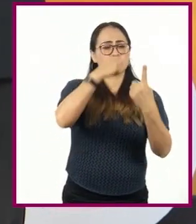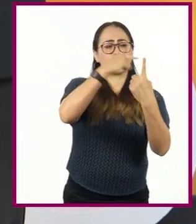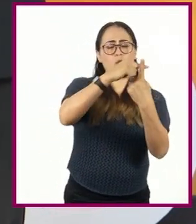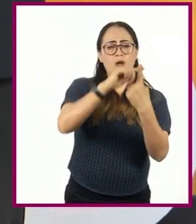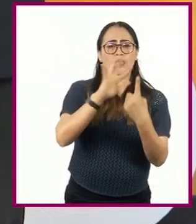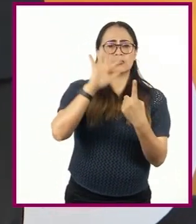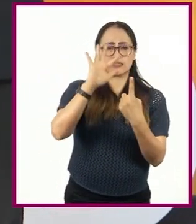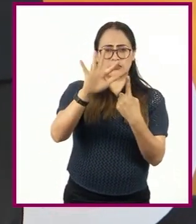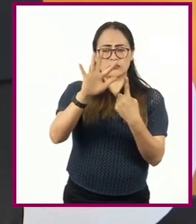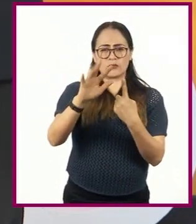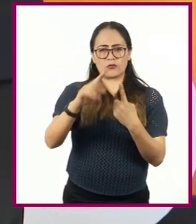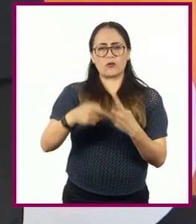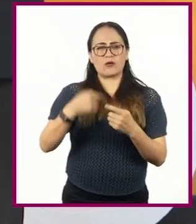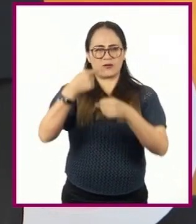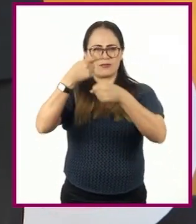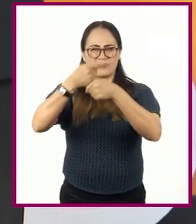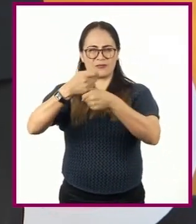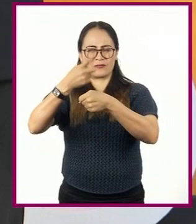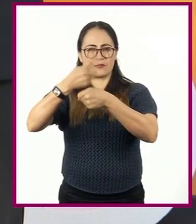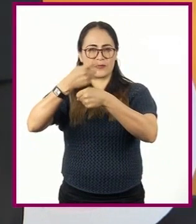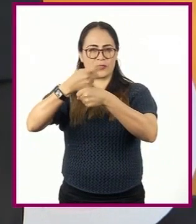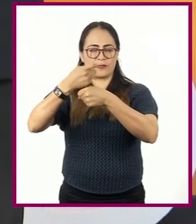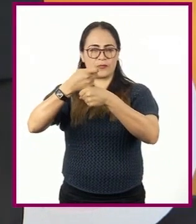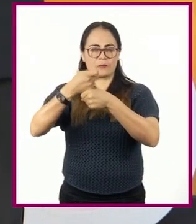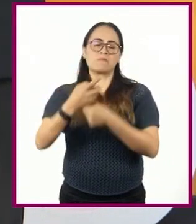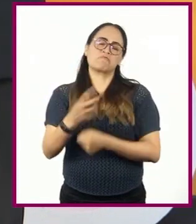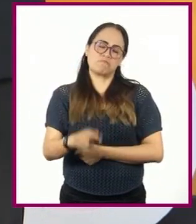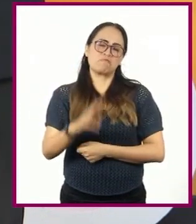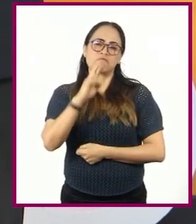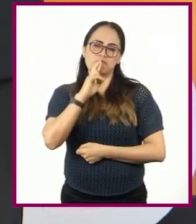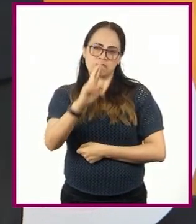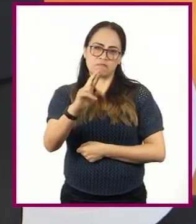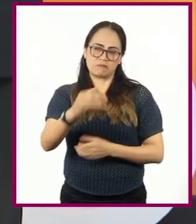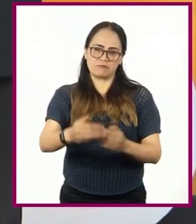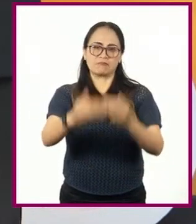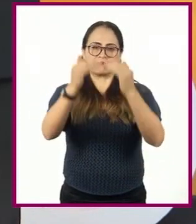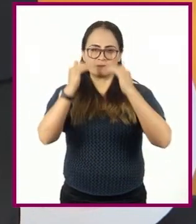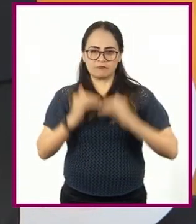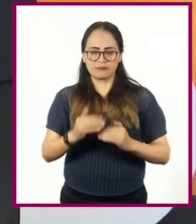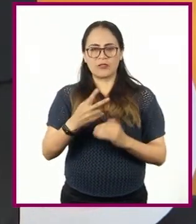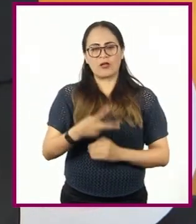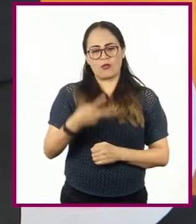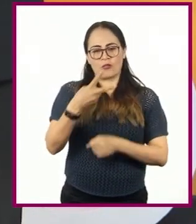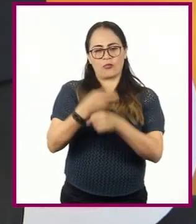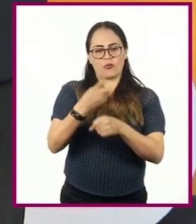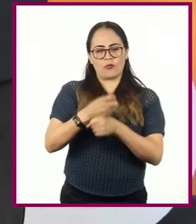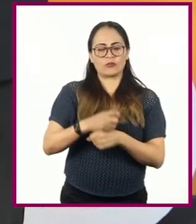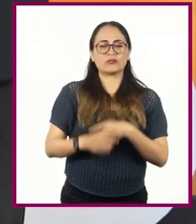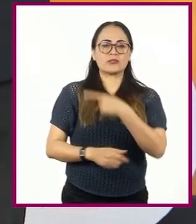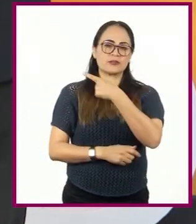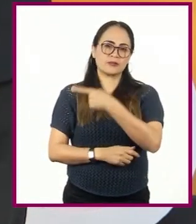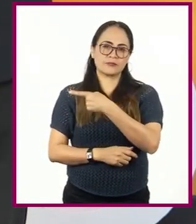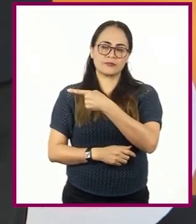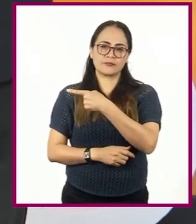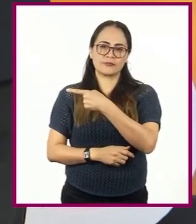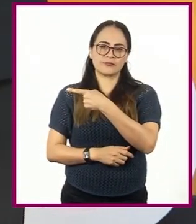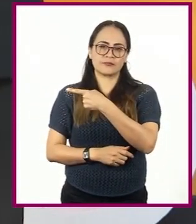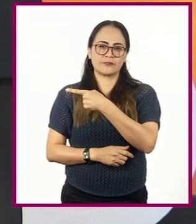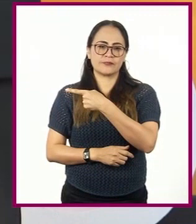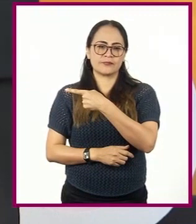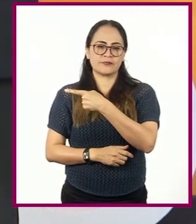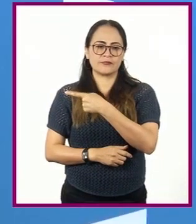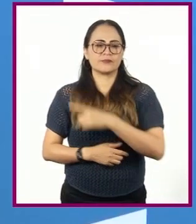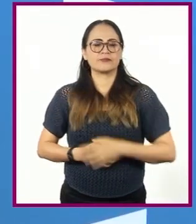al resultado de la oración 1, obtenemos el resultado de la oración 2. 13 negativo más 5 igual a